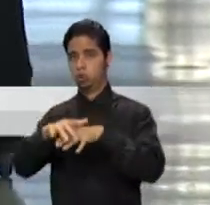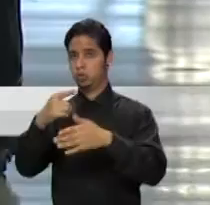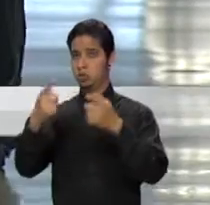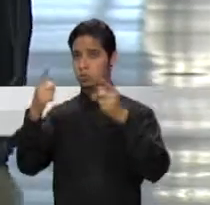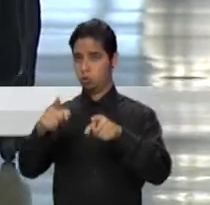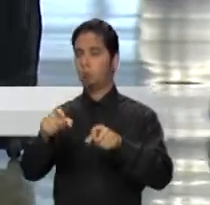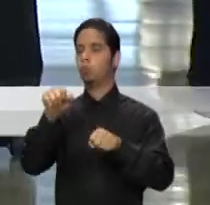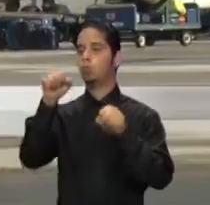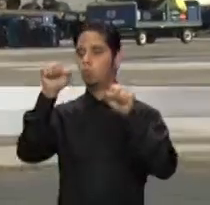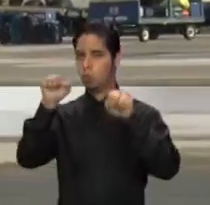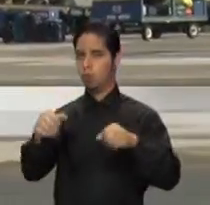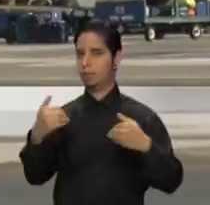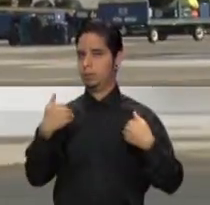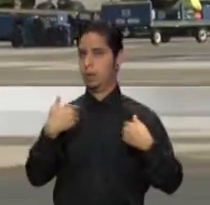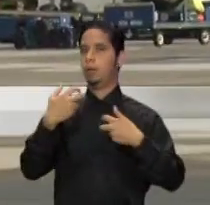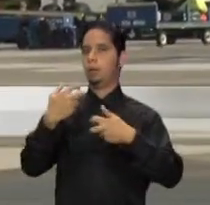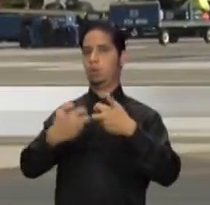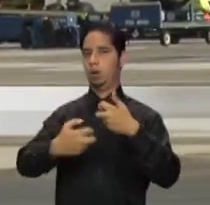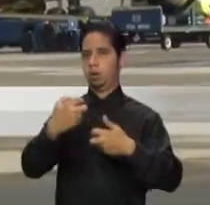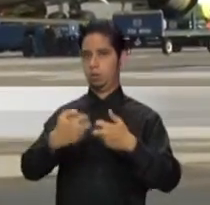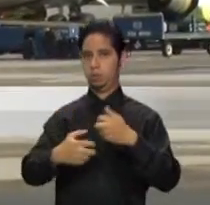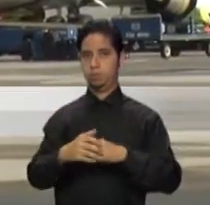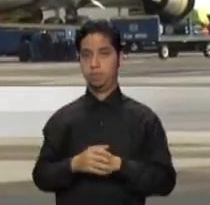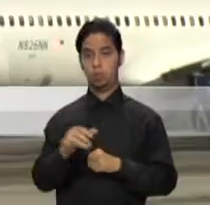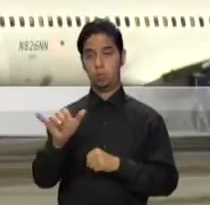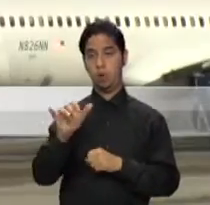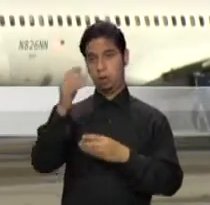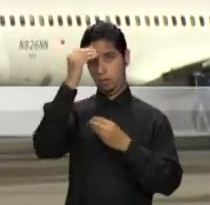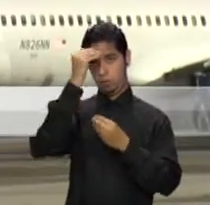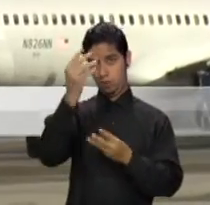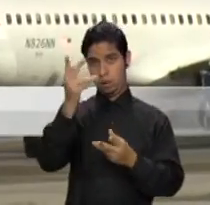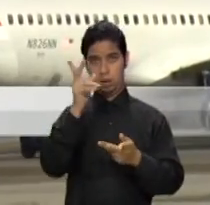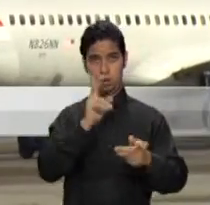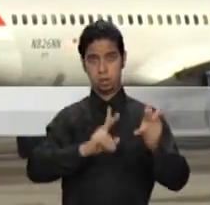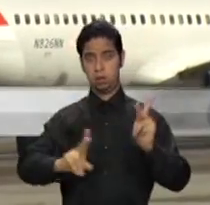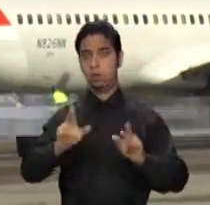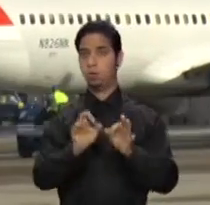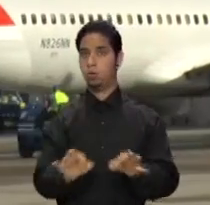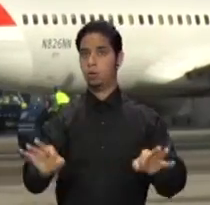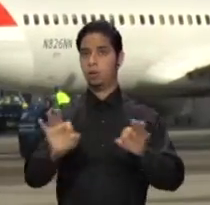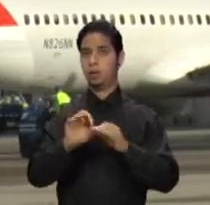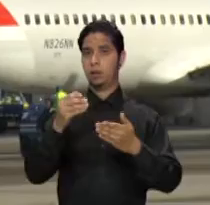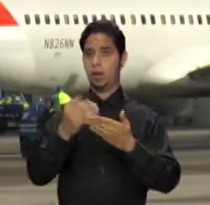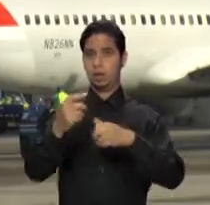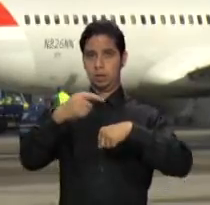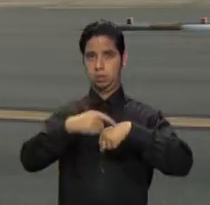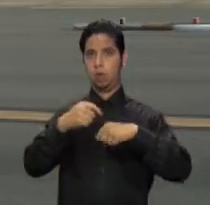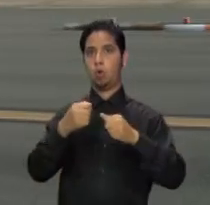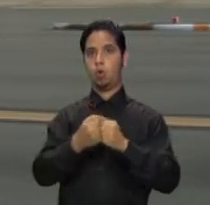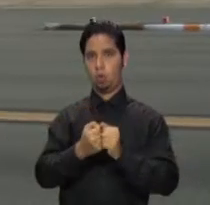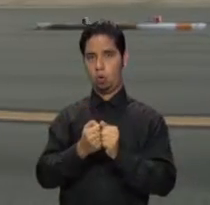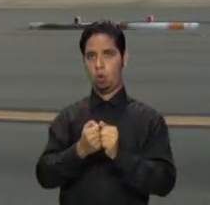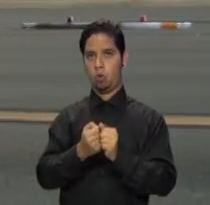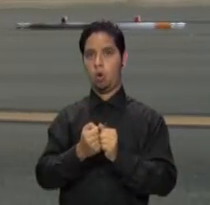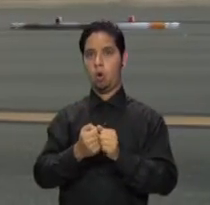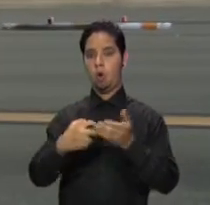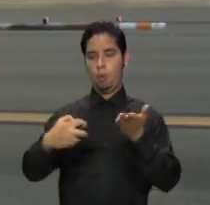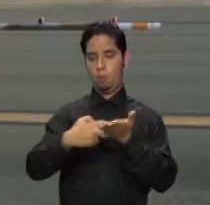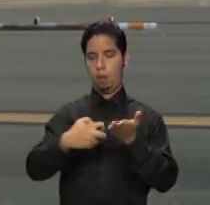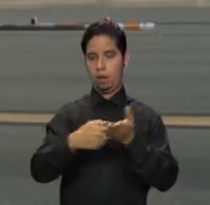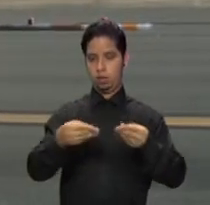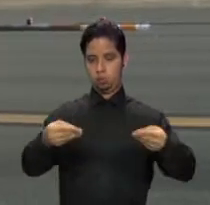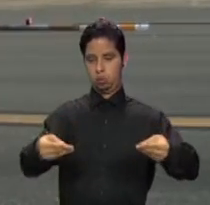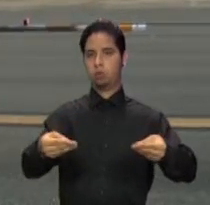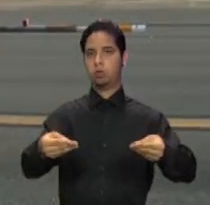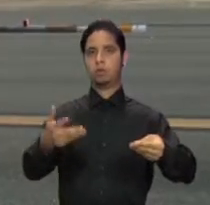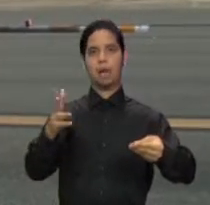complicaciones técnicas. La compañía pidió además llegar con anticipación a los aeropuertos con itinerarios y pasajes en mano en caso de que surjan